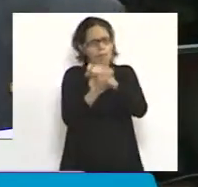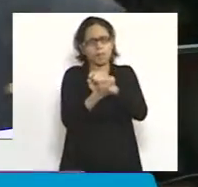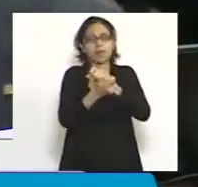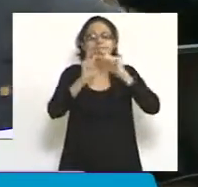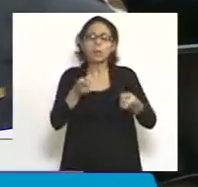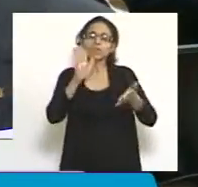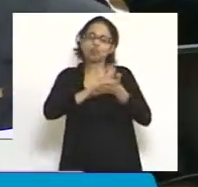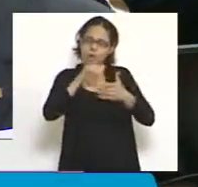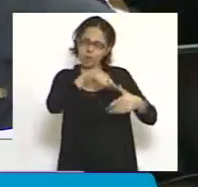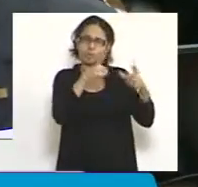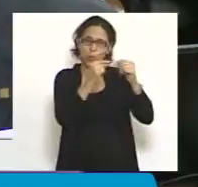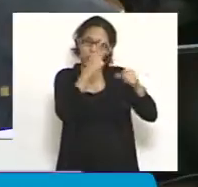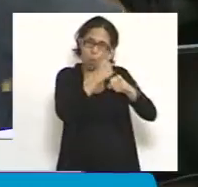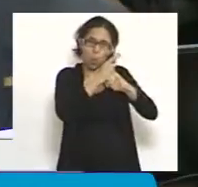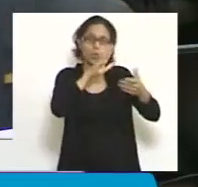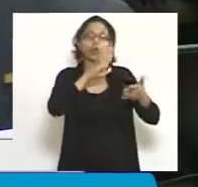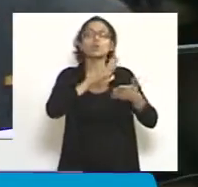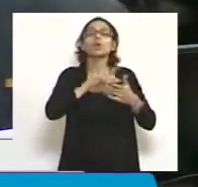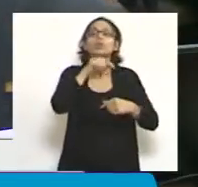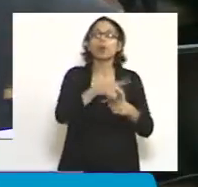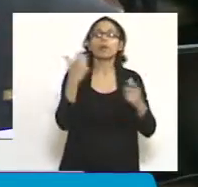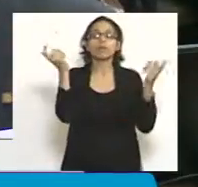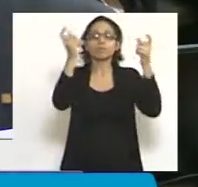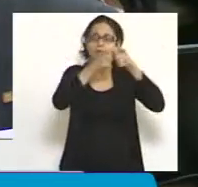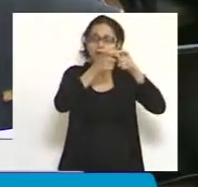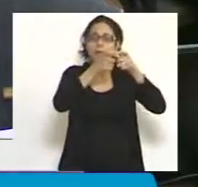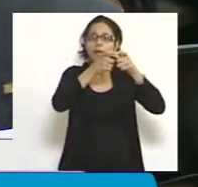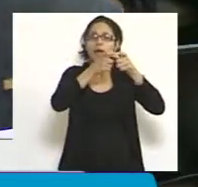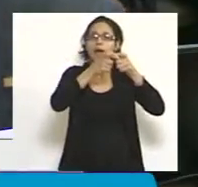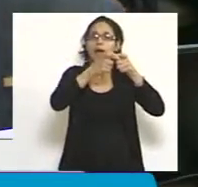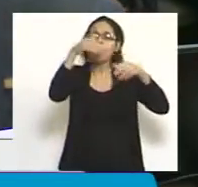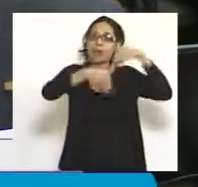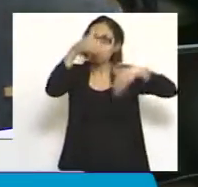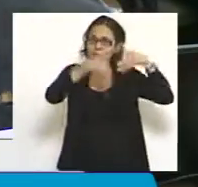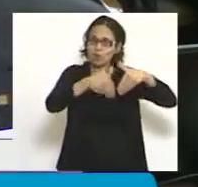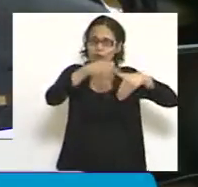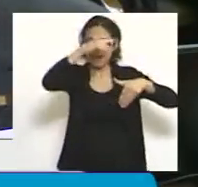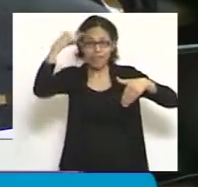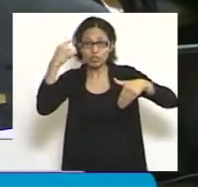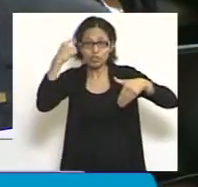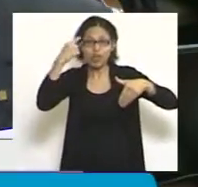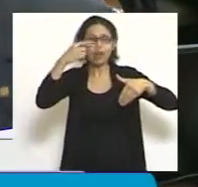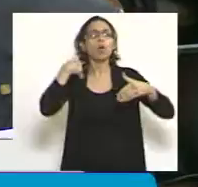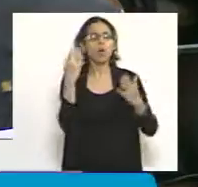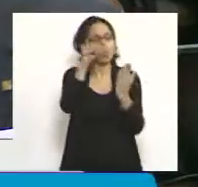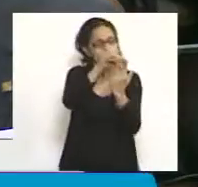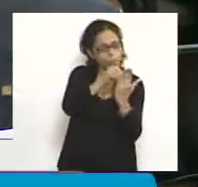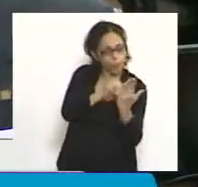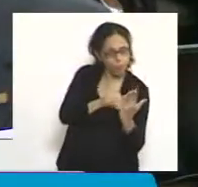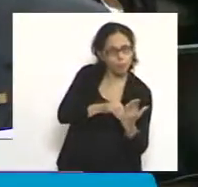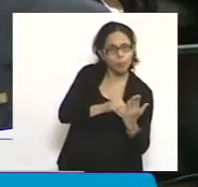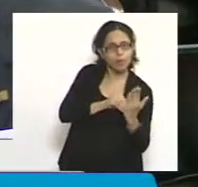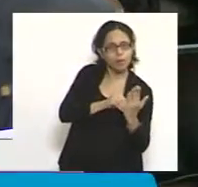dice que en relación a la competencia federal es la Cámara Nacional Electoral la que va a enviar la lista de conjueces. Lo que no